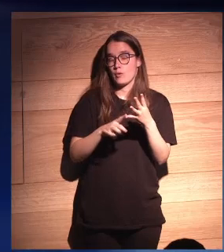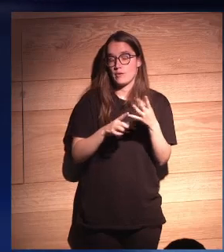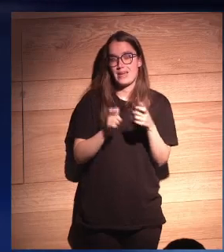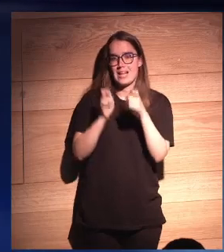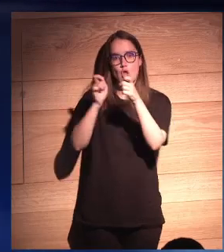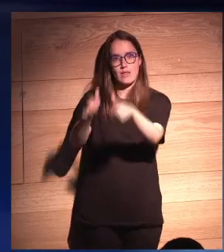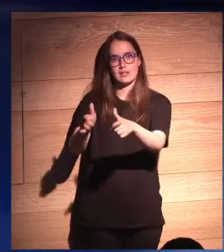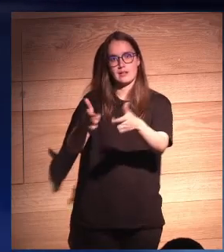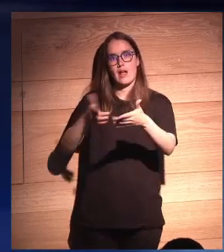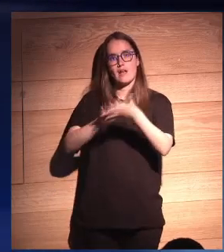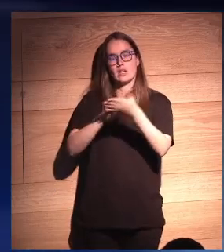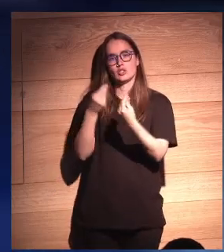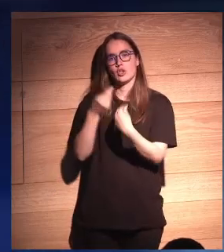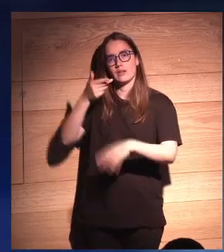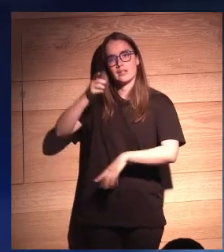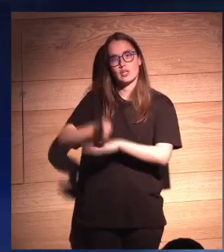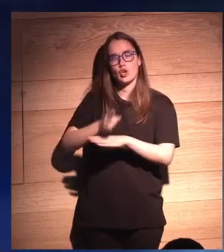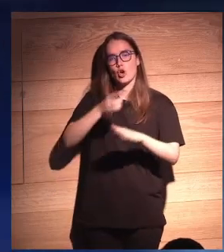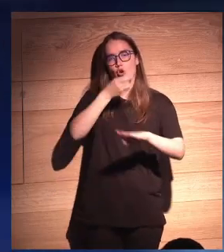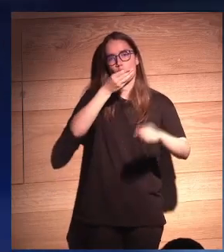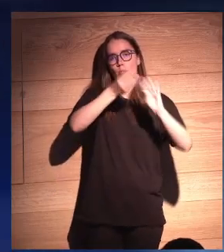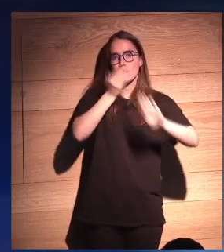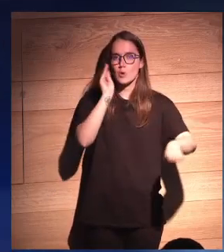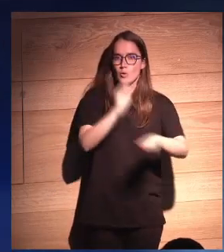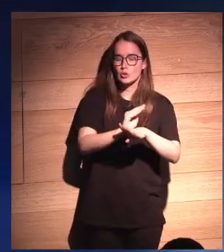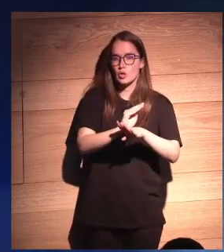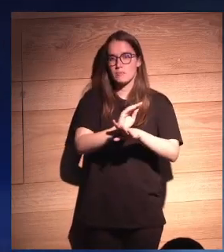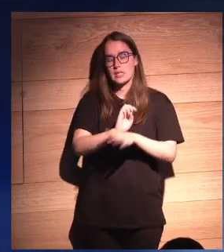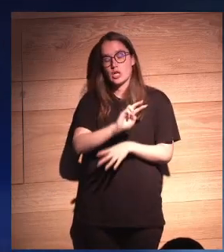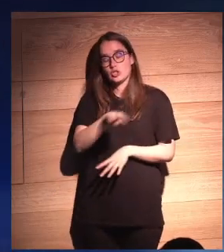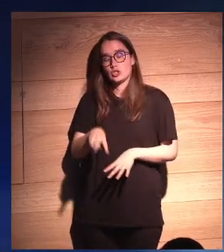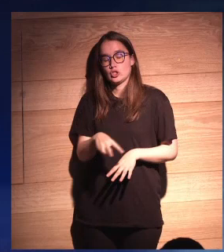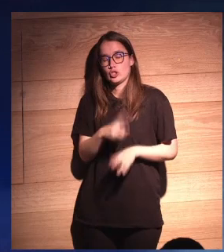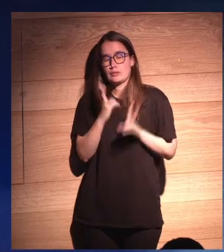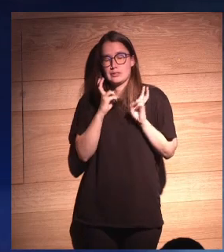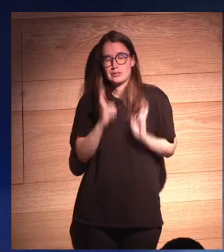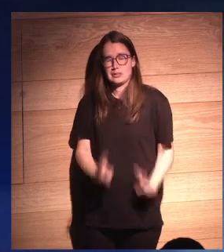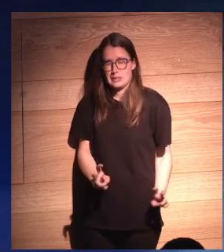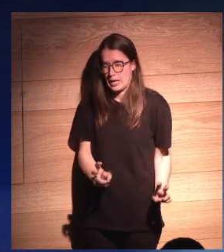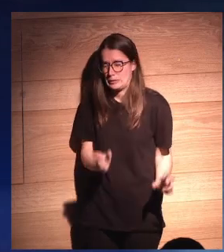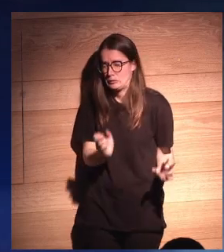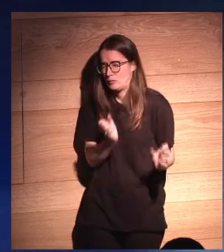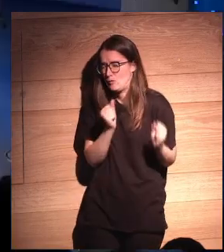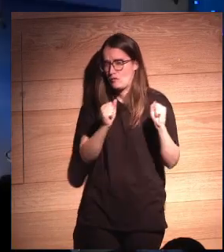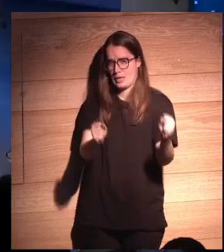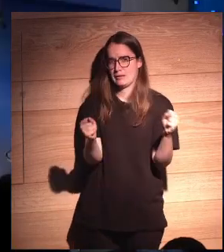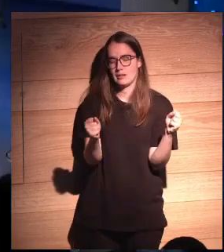score y te sientas con el director, el productor y la gente del estudio, y son las 2 horas más estresantes de tu vida, donde probablemente